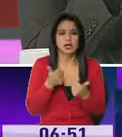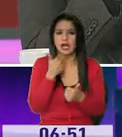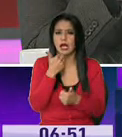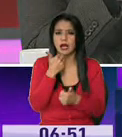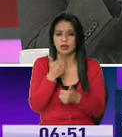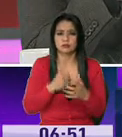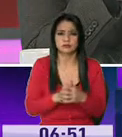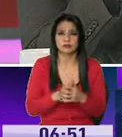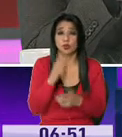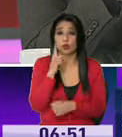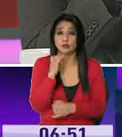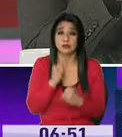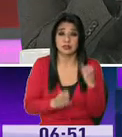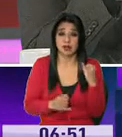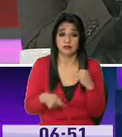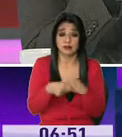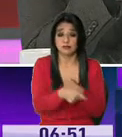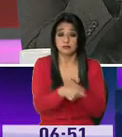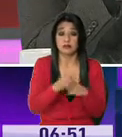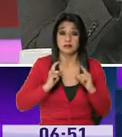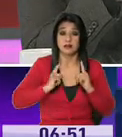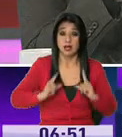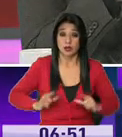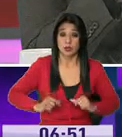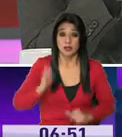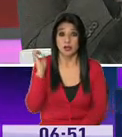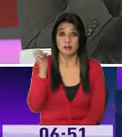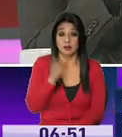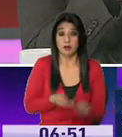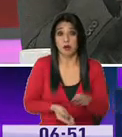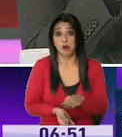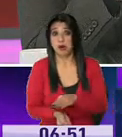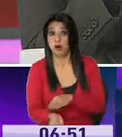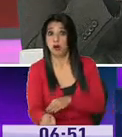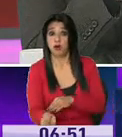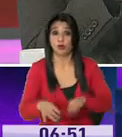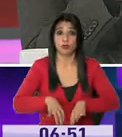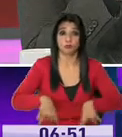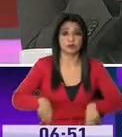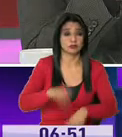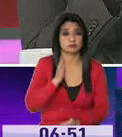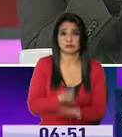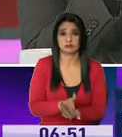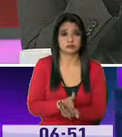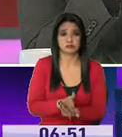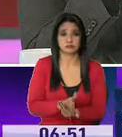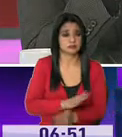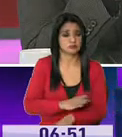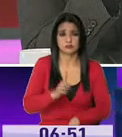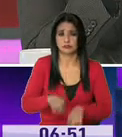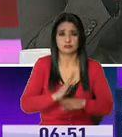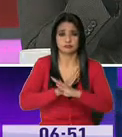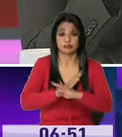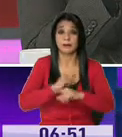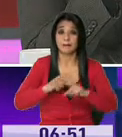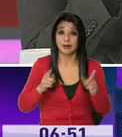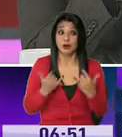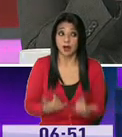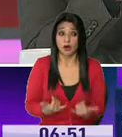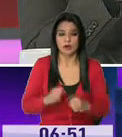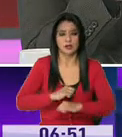responsabilidades, insisto, no le compete a la Secretaría Anticorrupción. Eso le compete a las autoridades de control, como por ejemplo la Contraloría y la Fiscalía. Lo